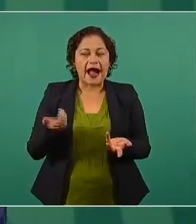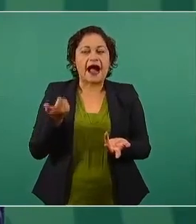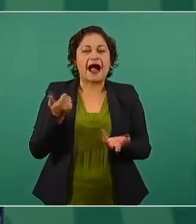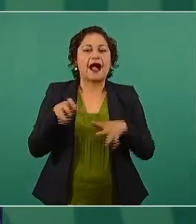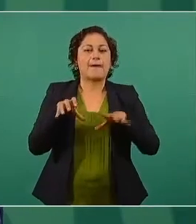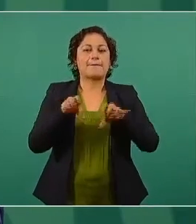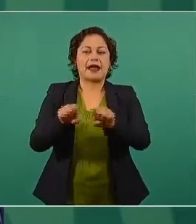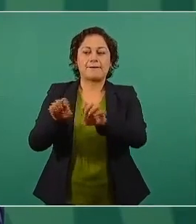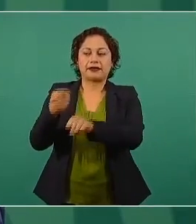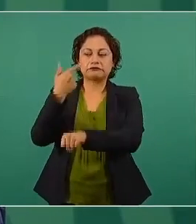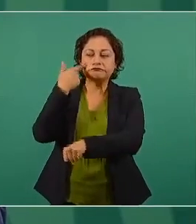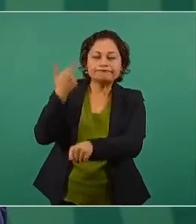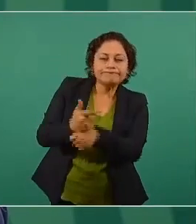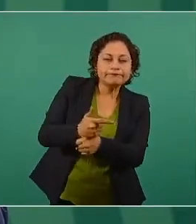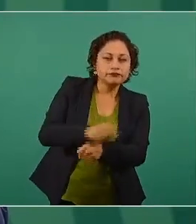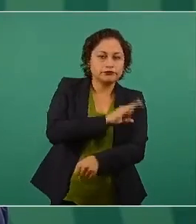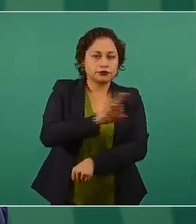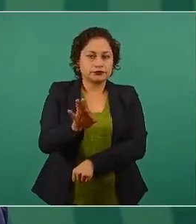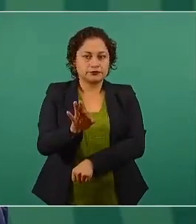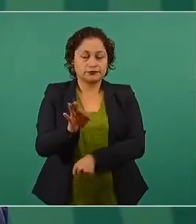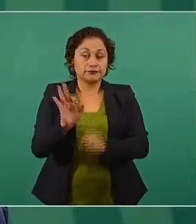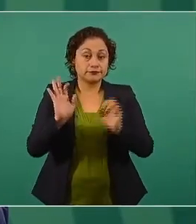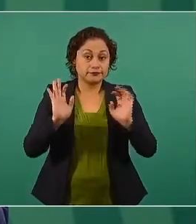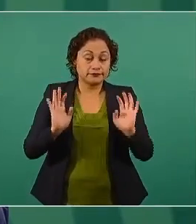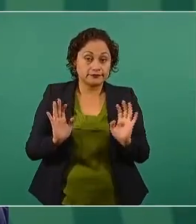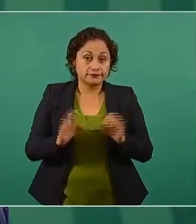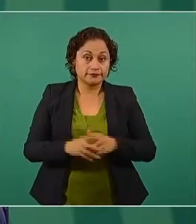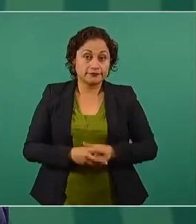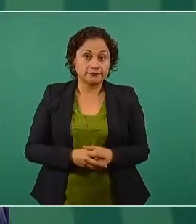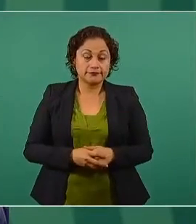capturar a los delincuentes.